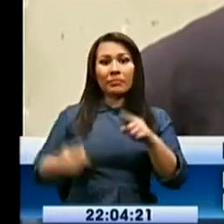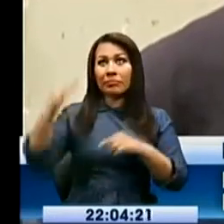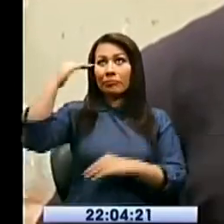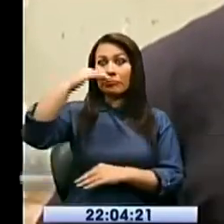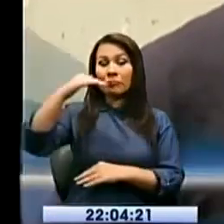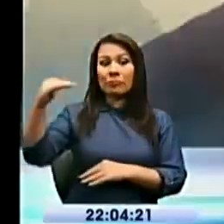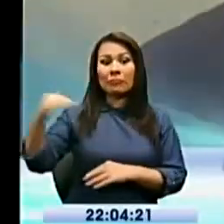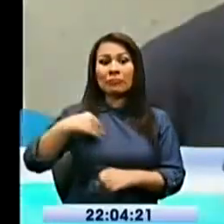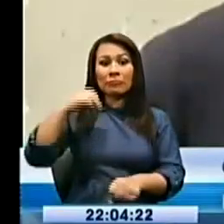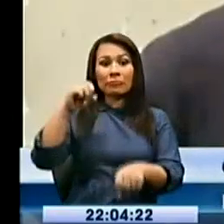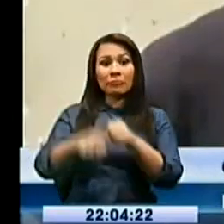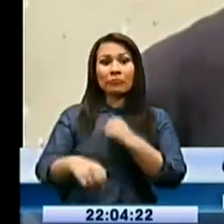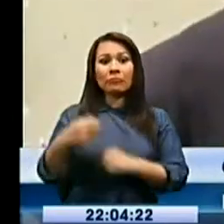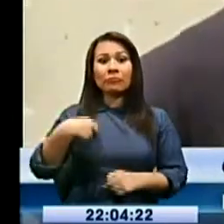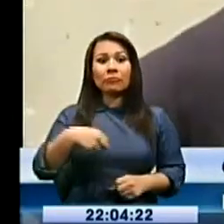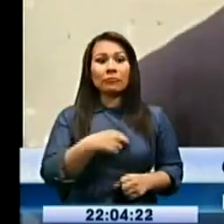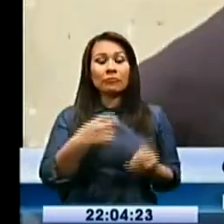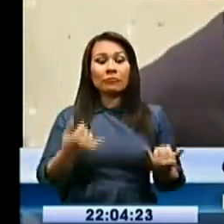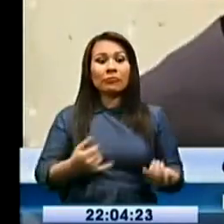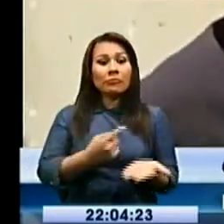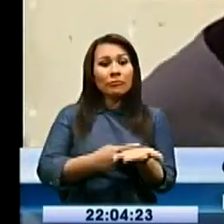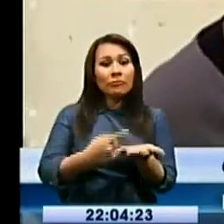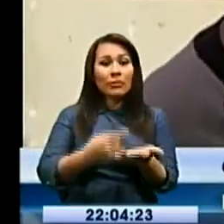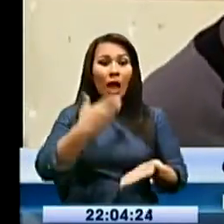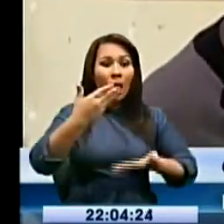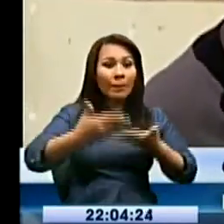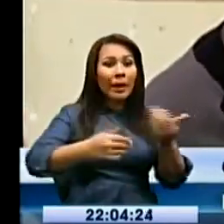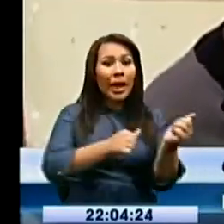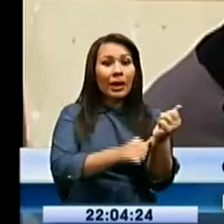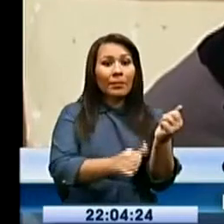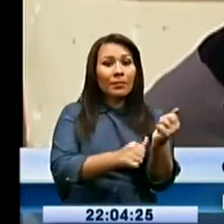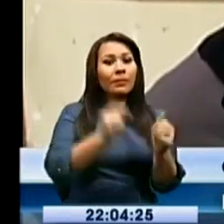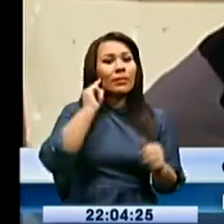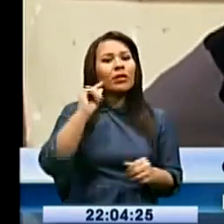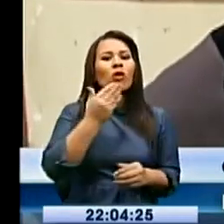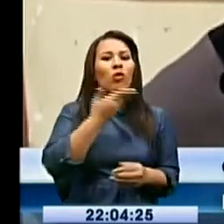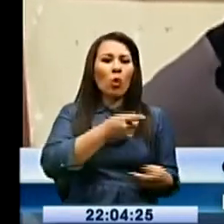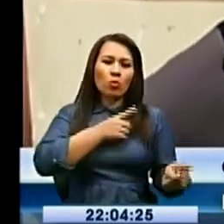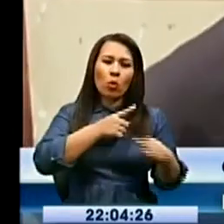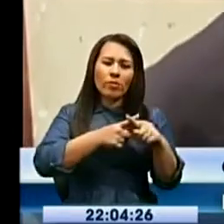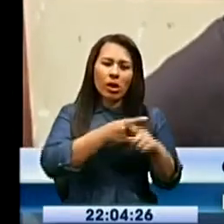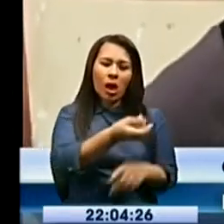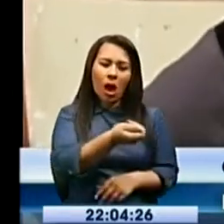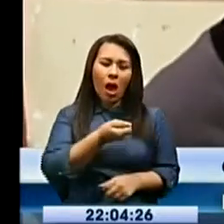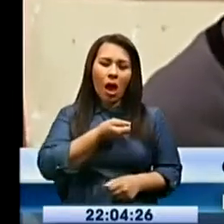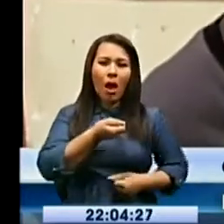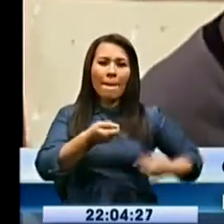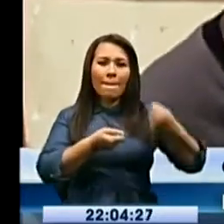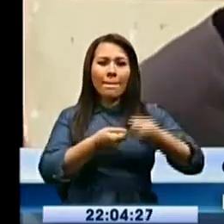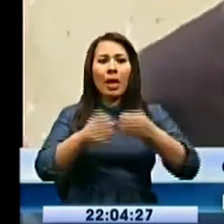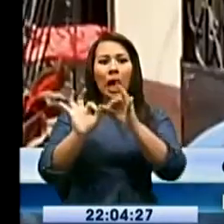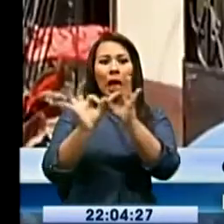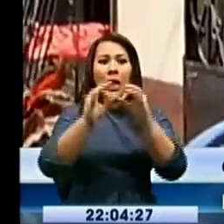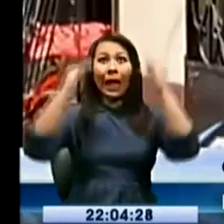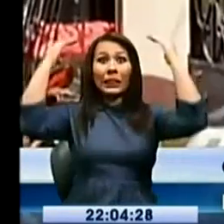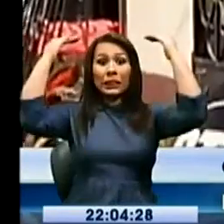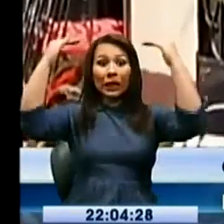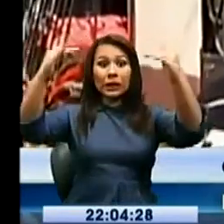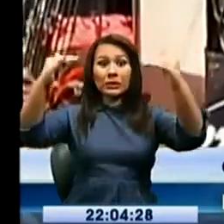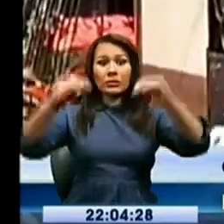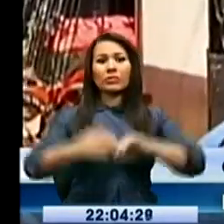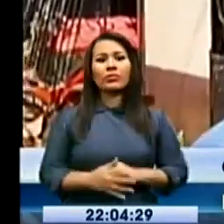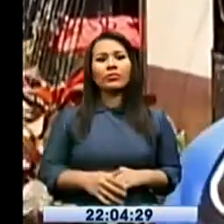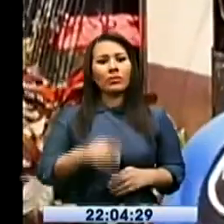nos estamos reuniéndonos los hermanos para ver cómo le construimos a mi mamá el techo para que ella pueda venir a vivir. Es algo